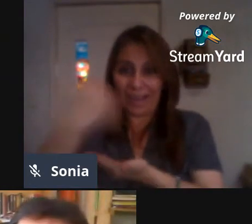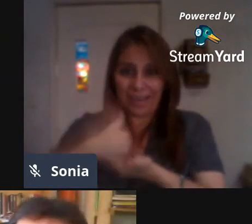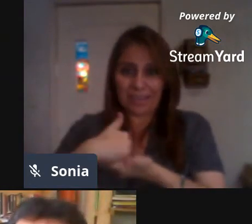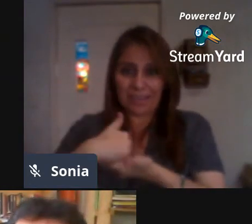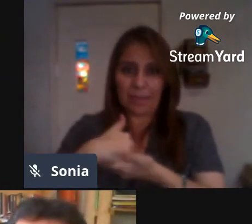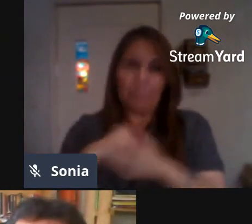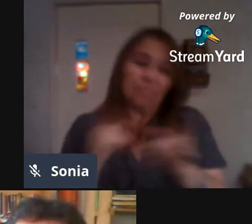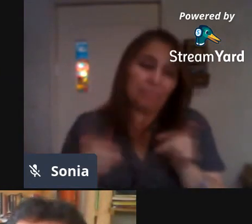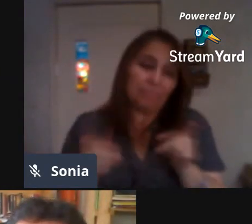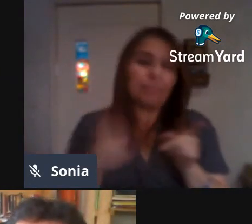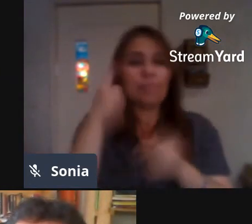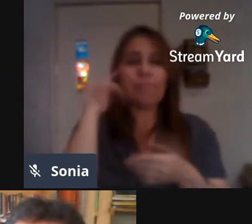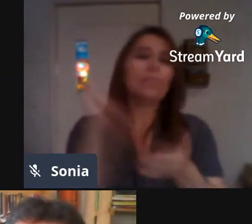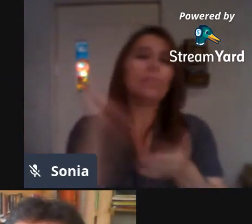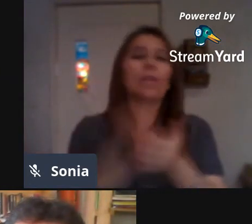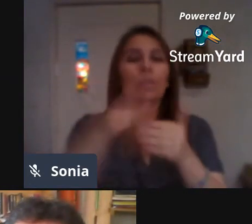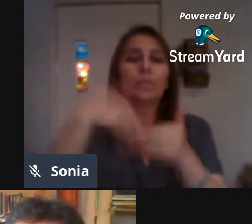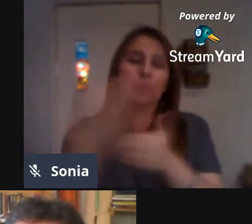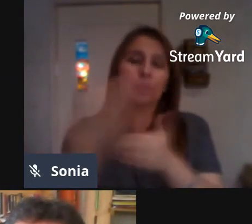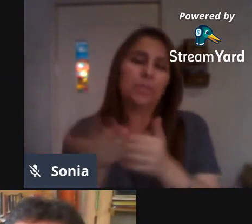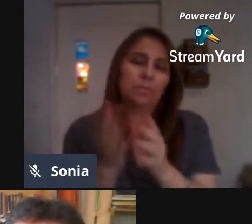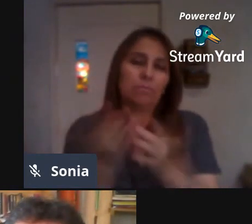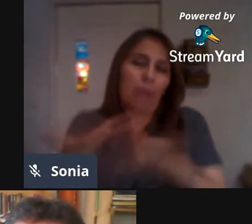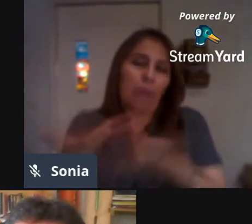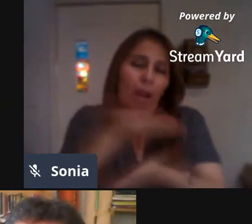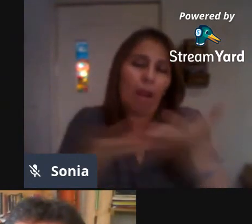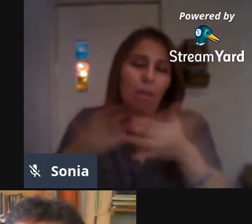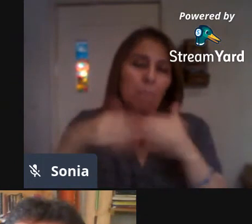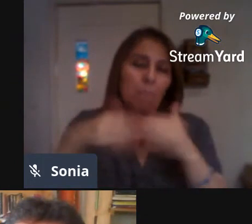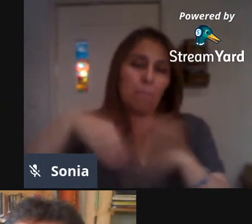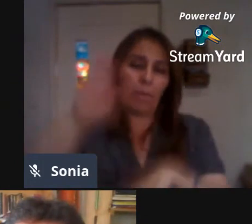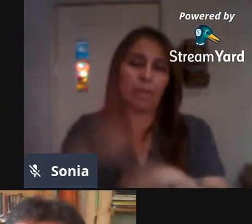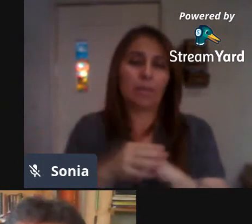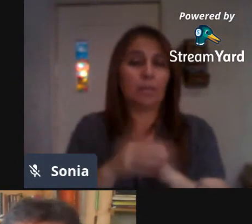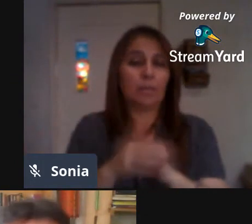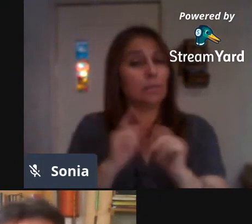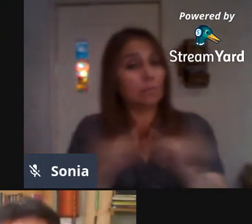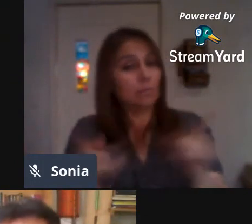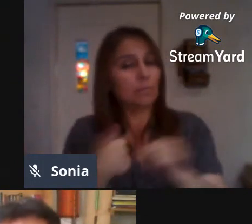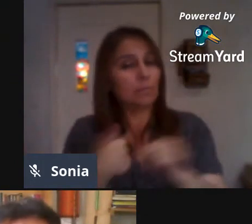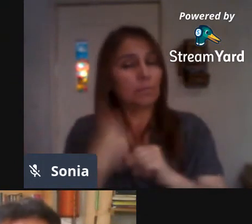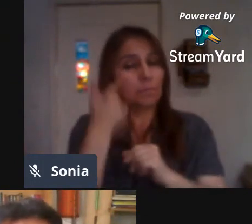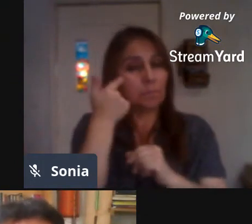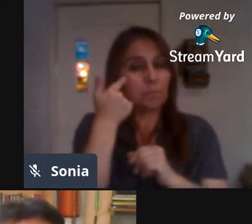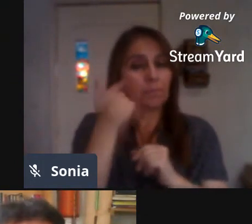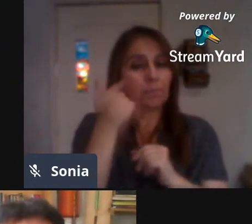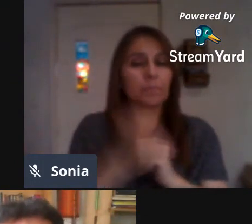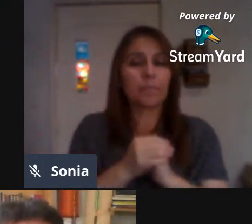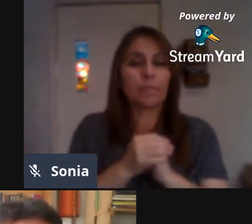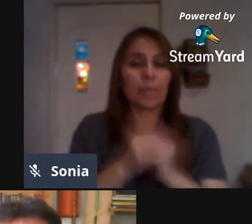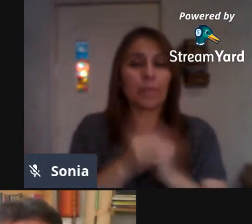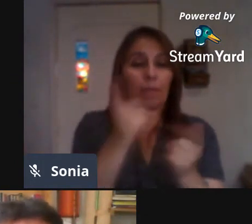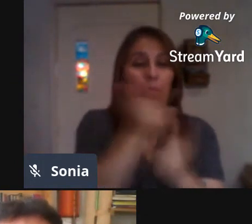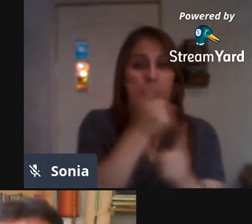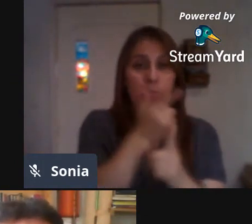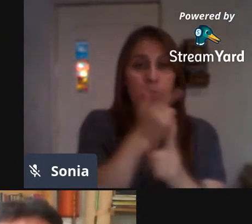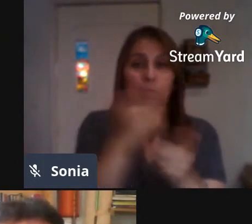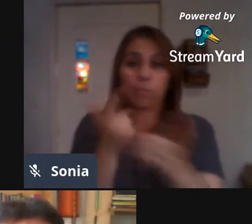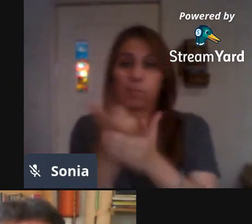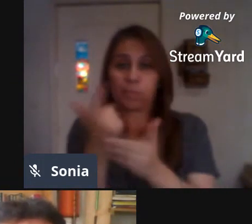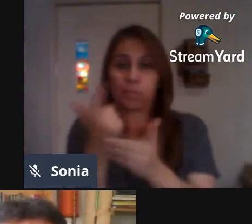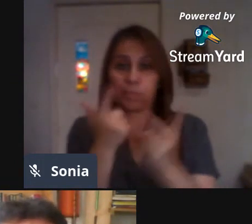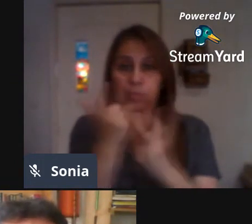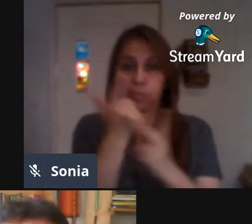adelante pero me inquieta por estos libros en los cuales vamos a tratar de buscar